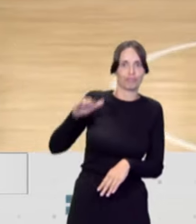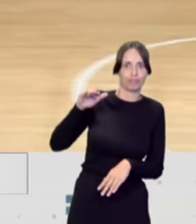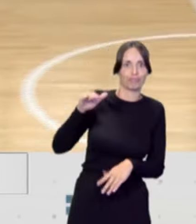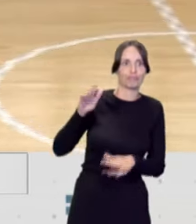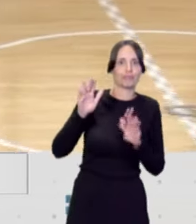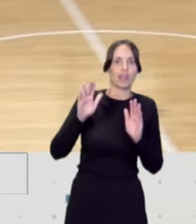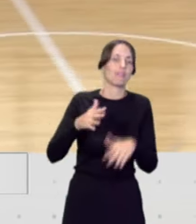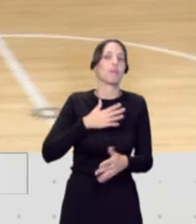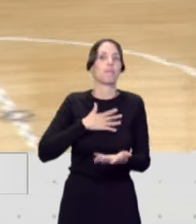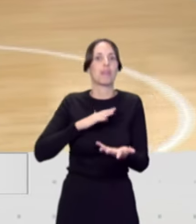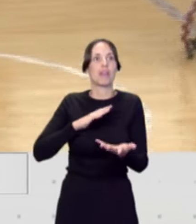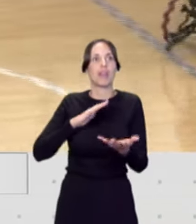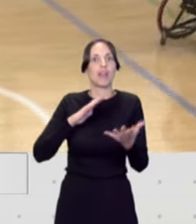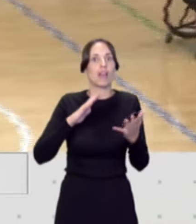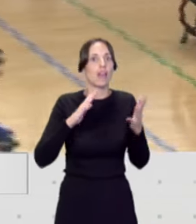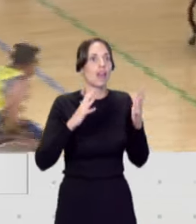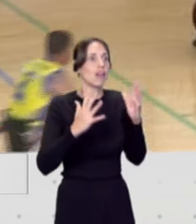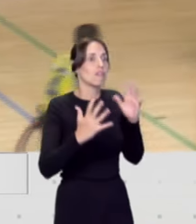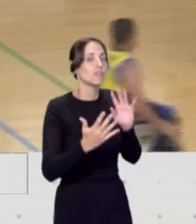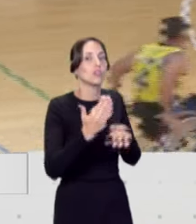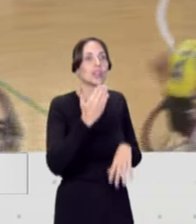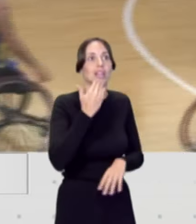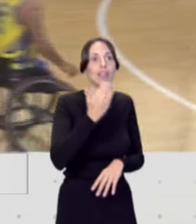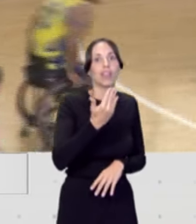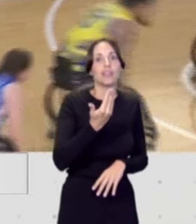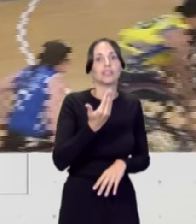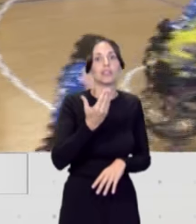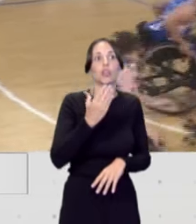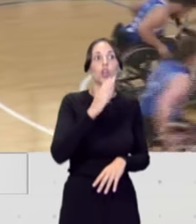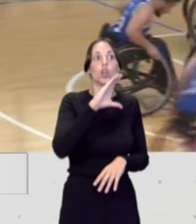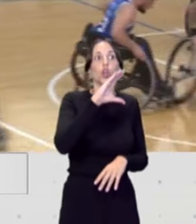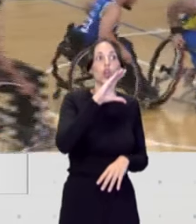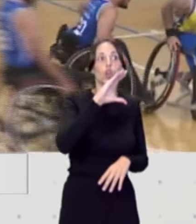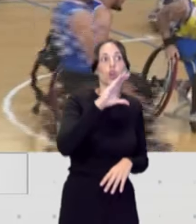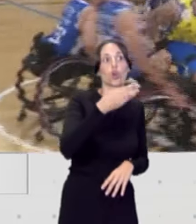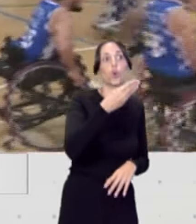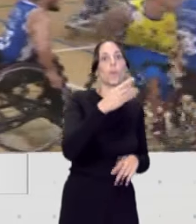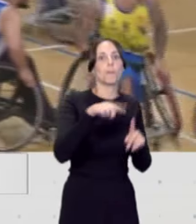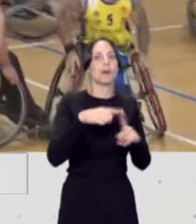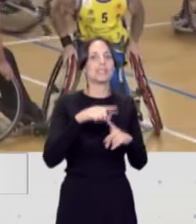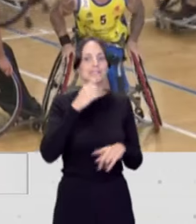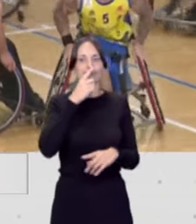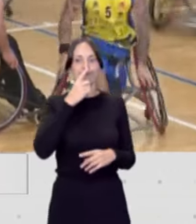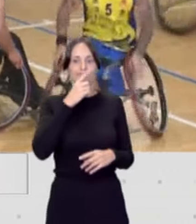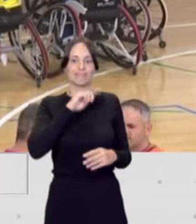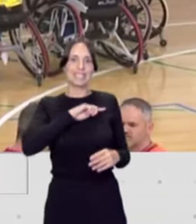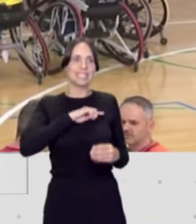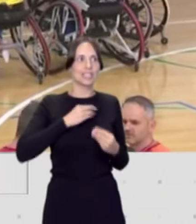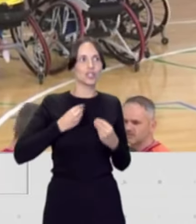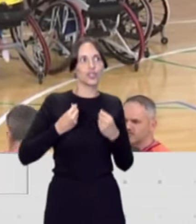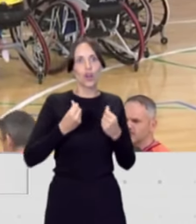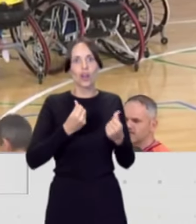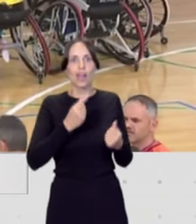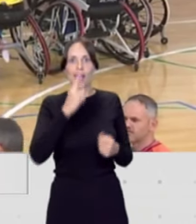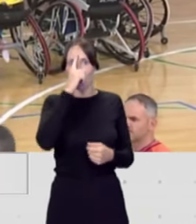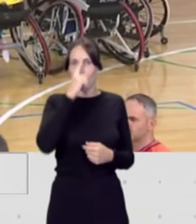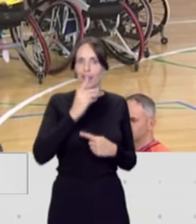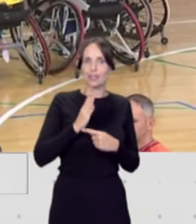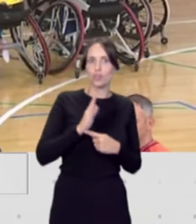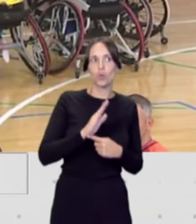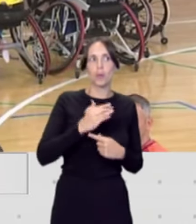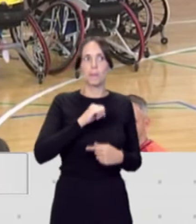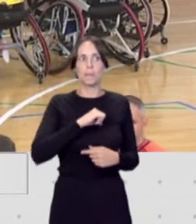de esta evolución es tanto del club como un poco nace pues de tus sensaciones, de tu actitud, personalidad. Y pues muy contento